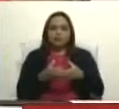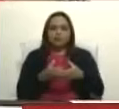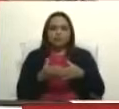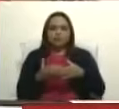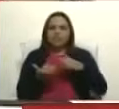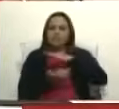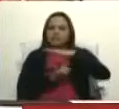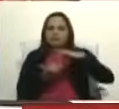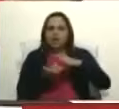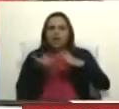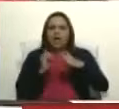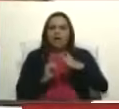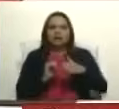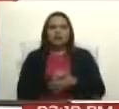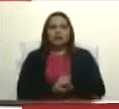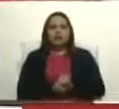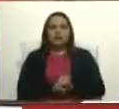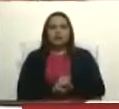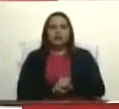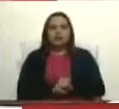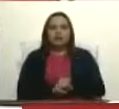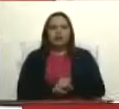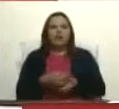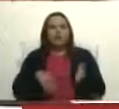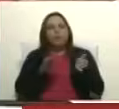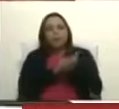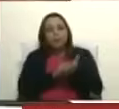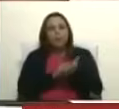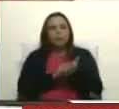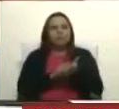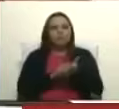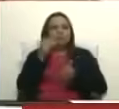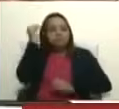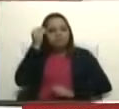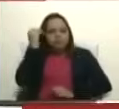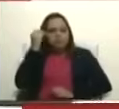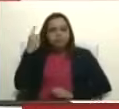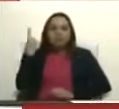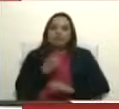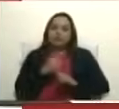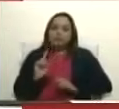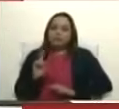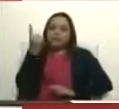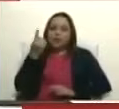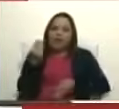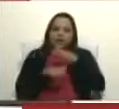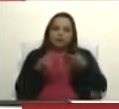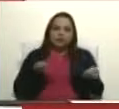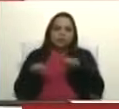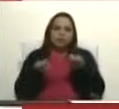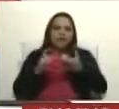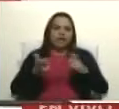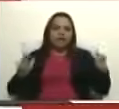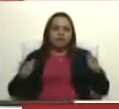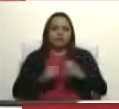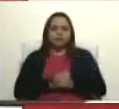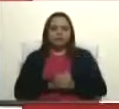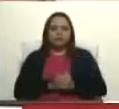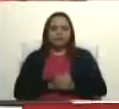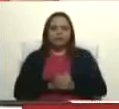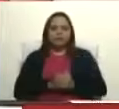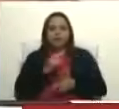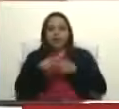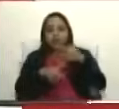en un organismo existe el recurso de reconsideración. Era lo primero que ellos tenían que ir ante la Contraloría. Después va el